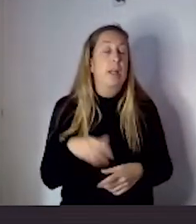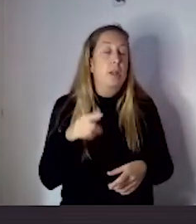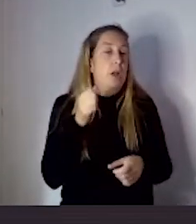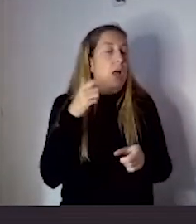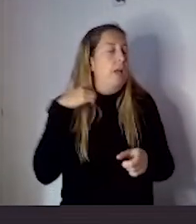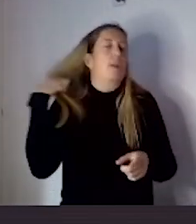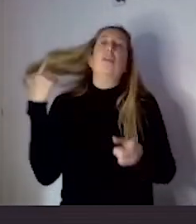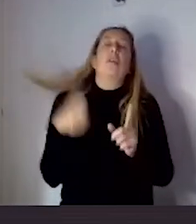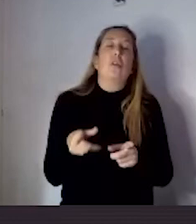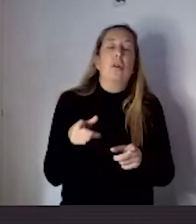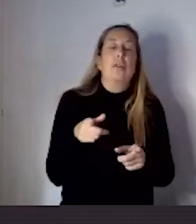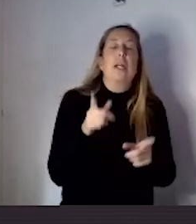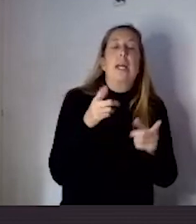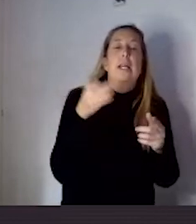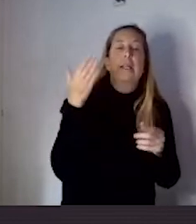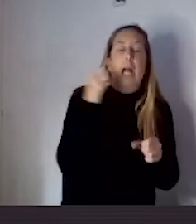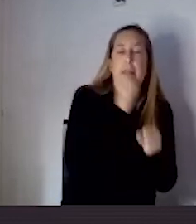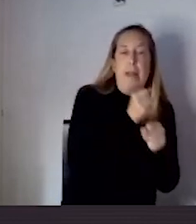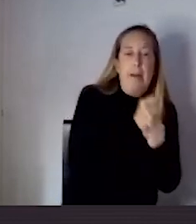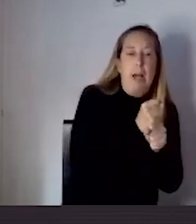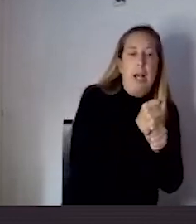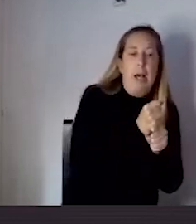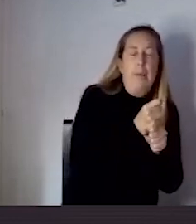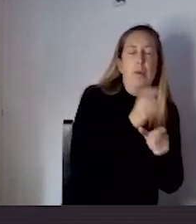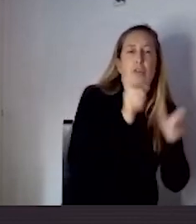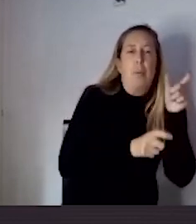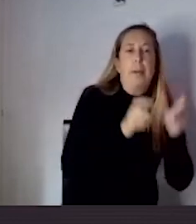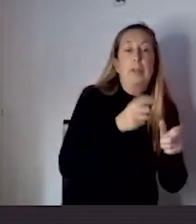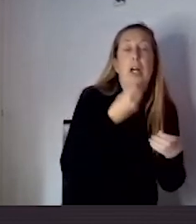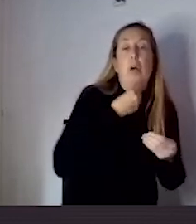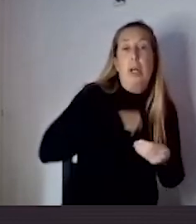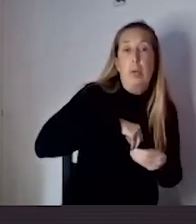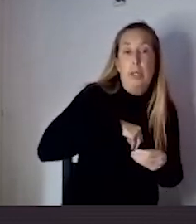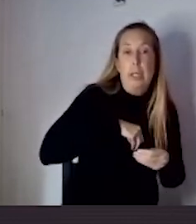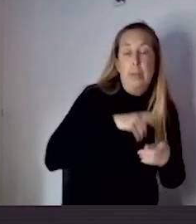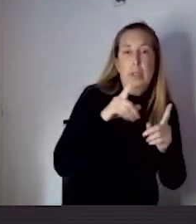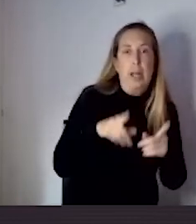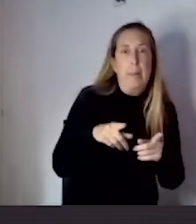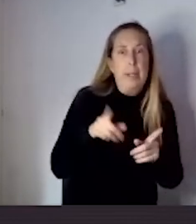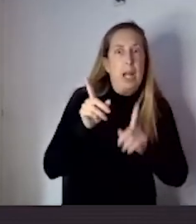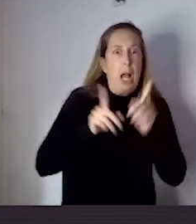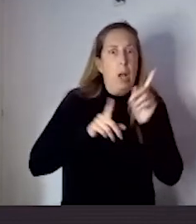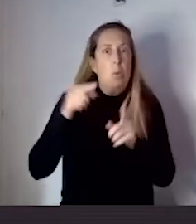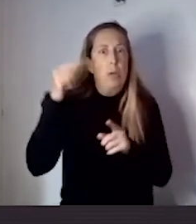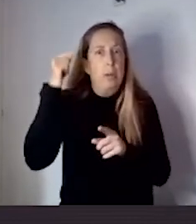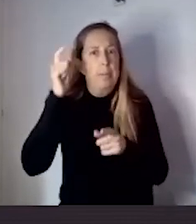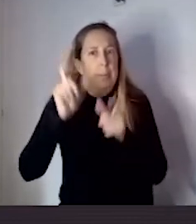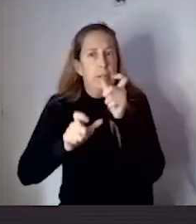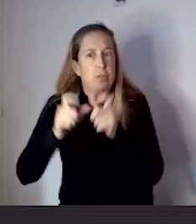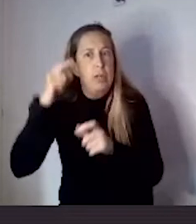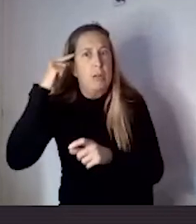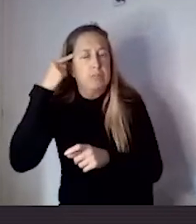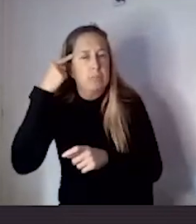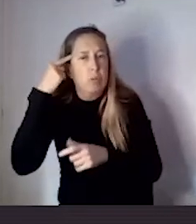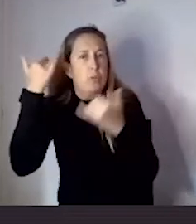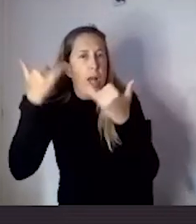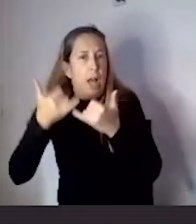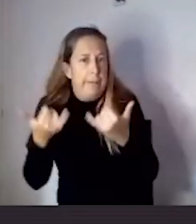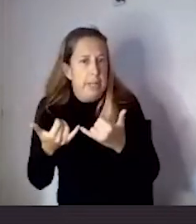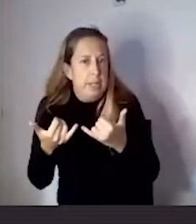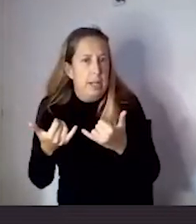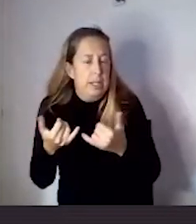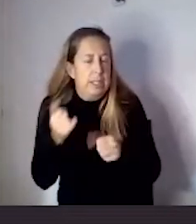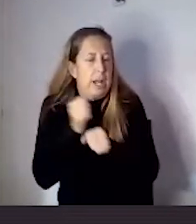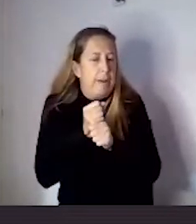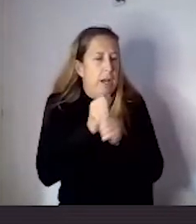autismo hasta el nivel de diferentes tipos de demencia incluyendo alzheimer's es increíble cómo estas tecnologías puede